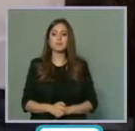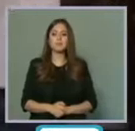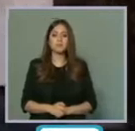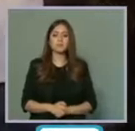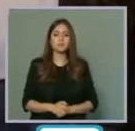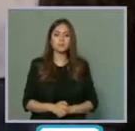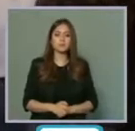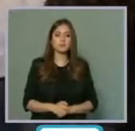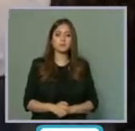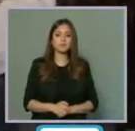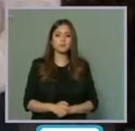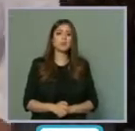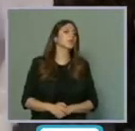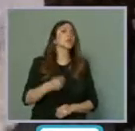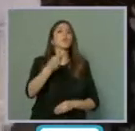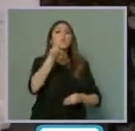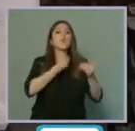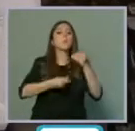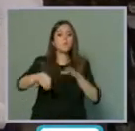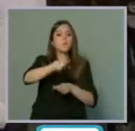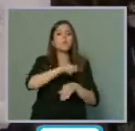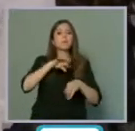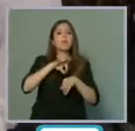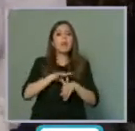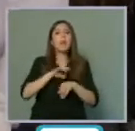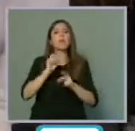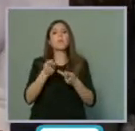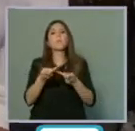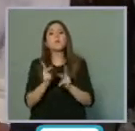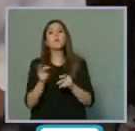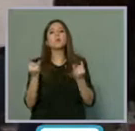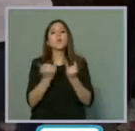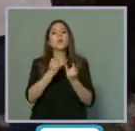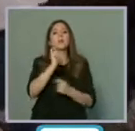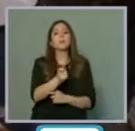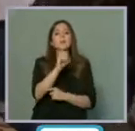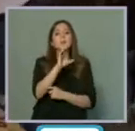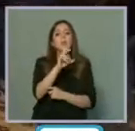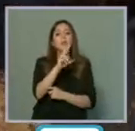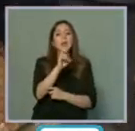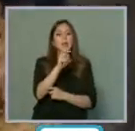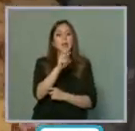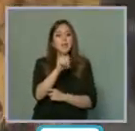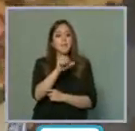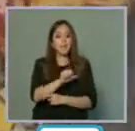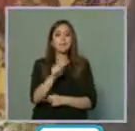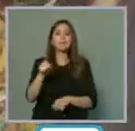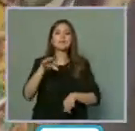Al lado de la carne o del platillo, ¿no? Sí, por ejemplo, con crepas con carne, podemos comer con